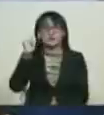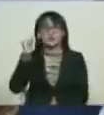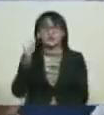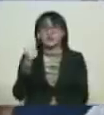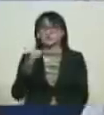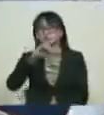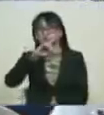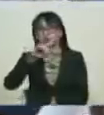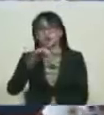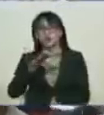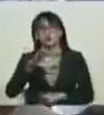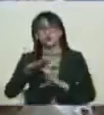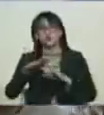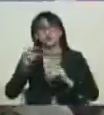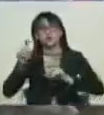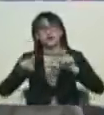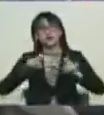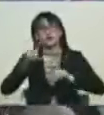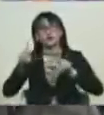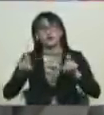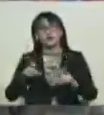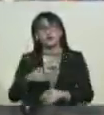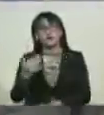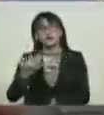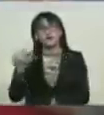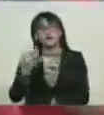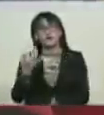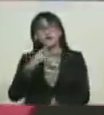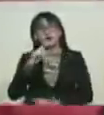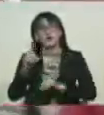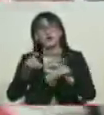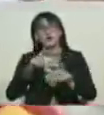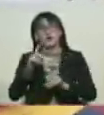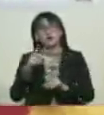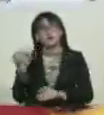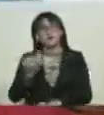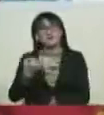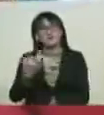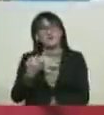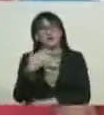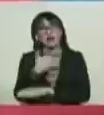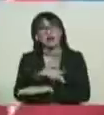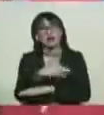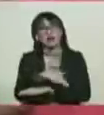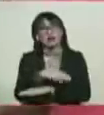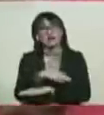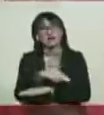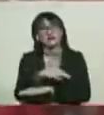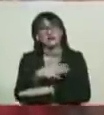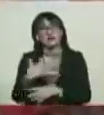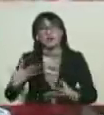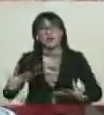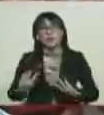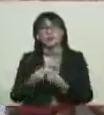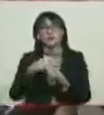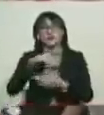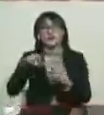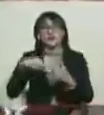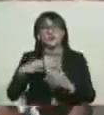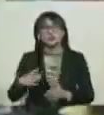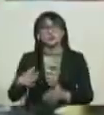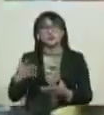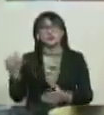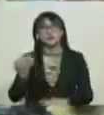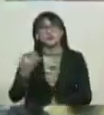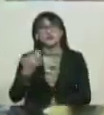encuestas. Así es que esta es la verdadera encuesta. La verdadera encuesta está en la calle, acompañando la revolución. La